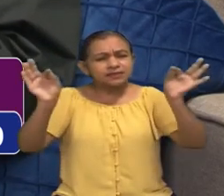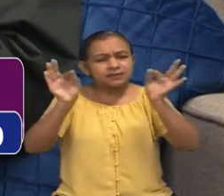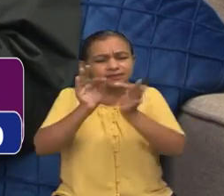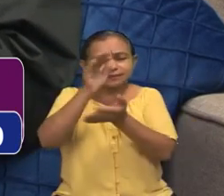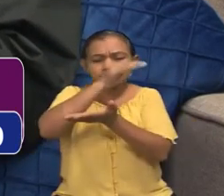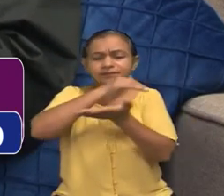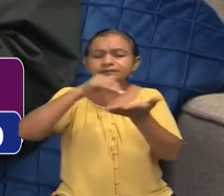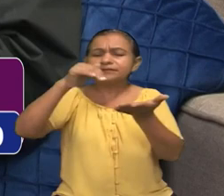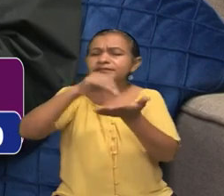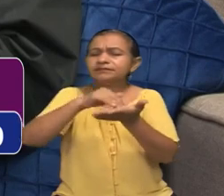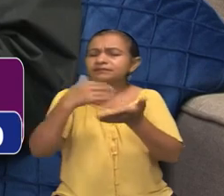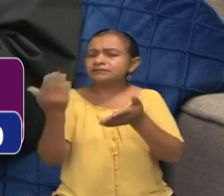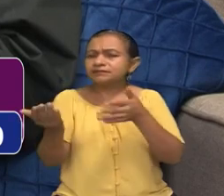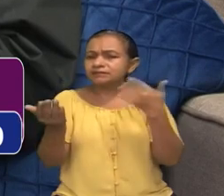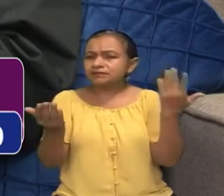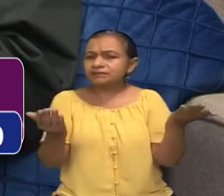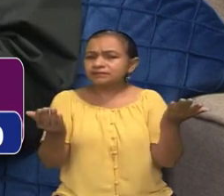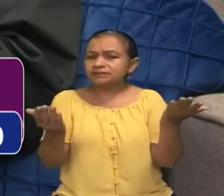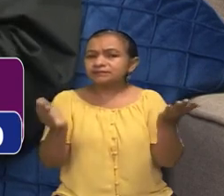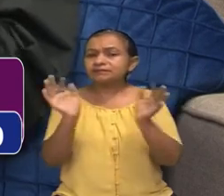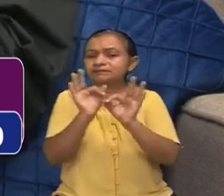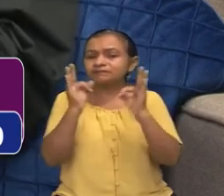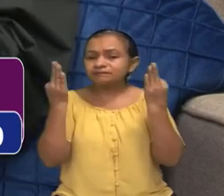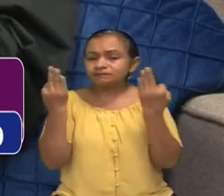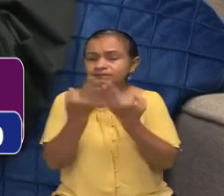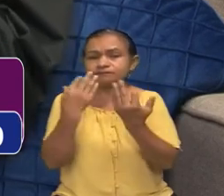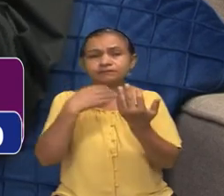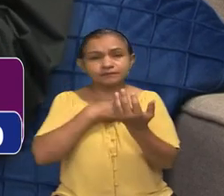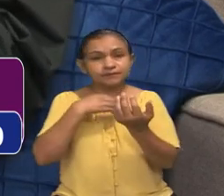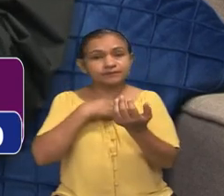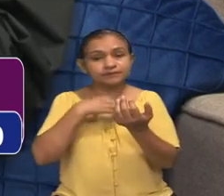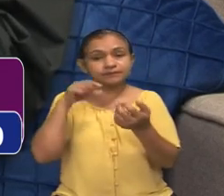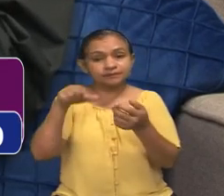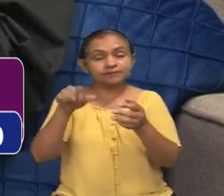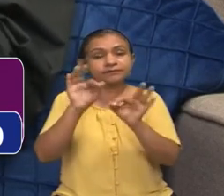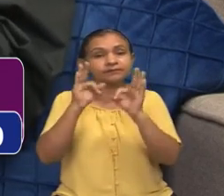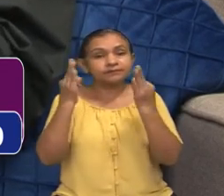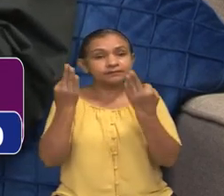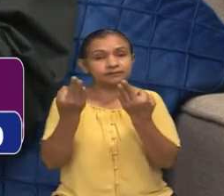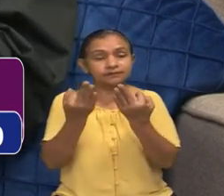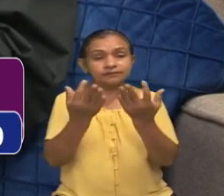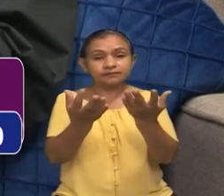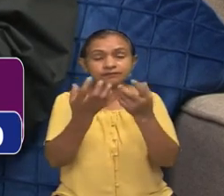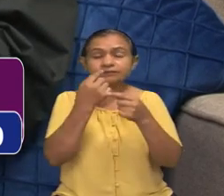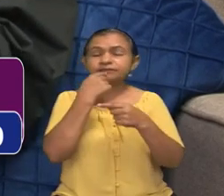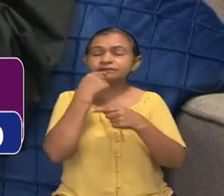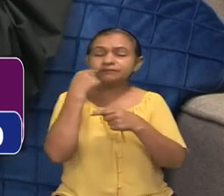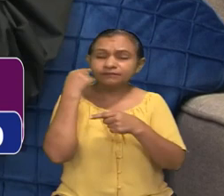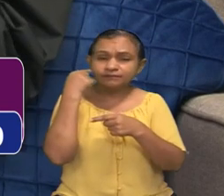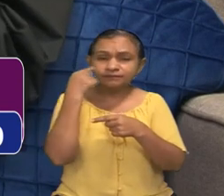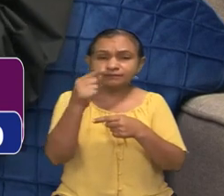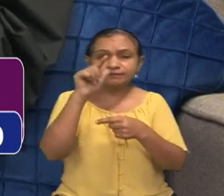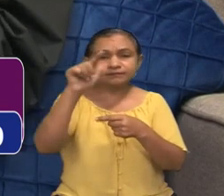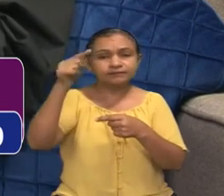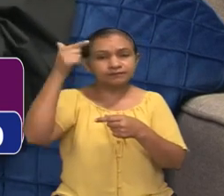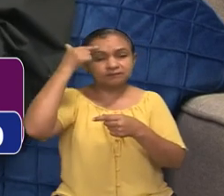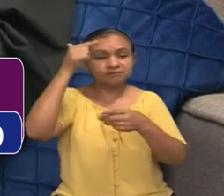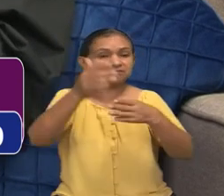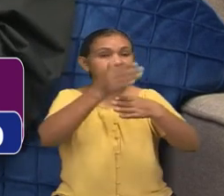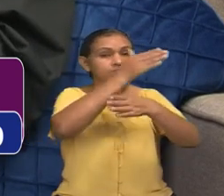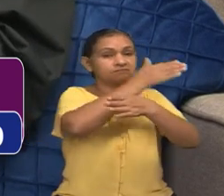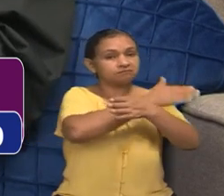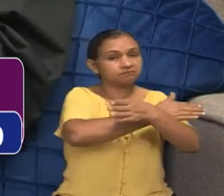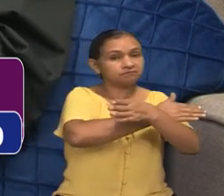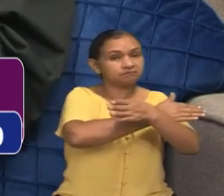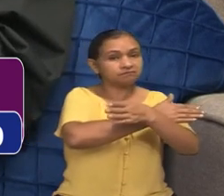centro es la familia, es ahí. Y ahí yo quiero poner énfasis porque en los gobiernos anteriores el